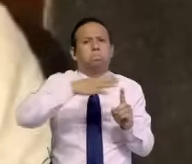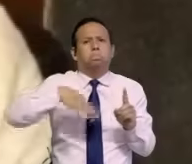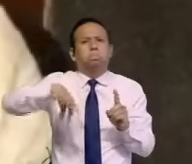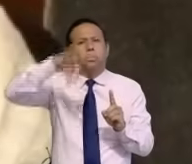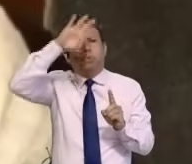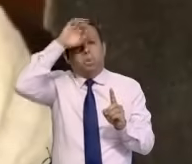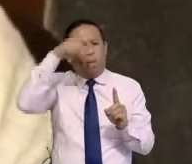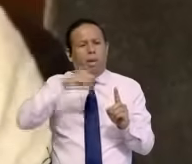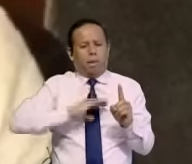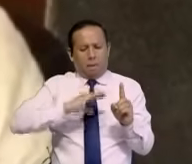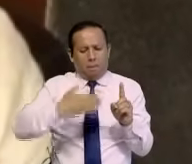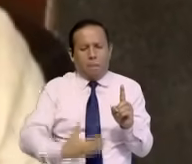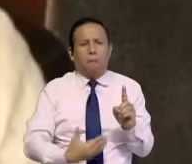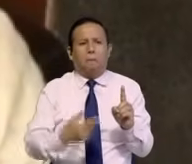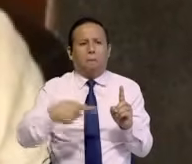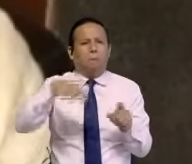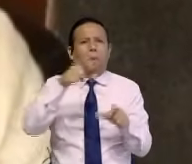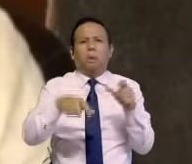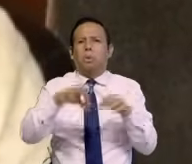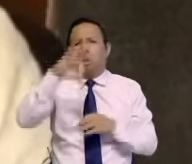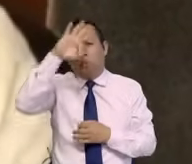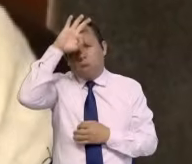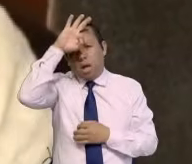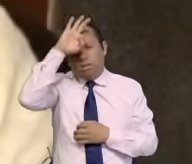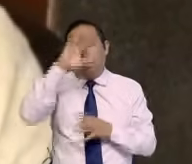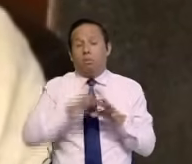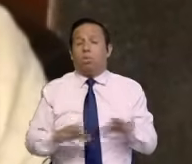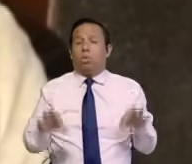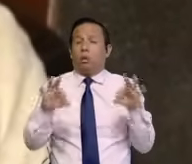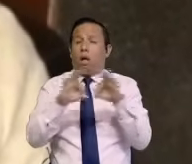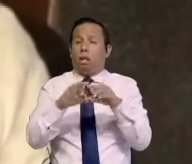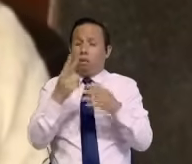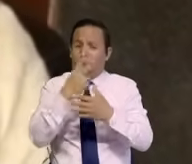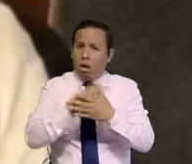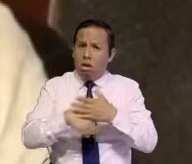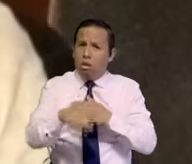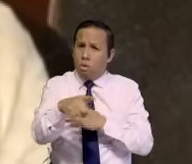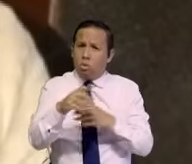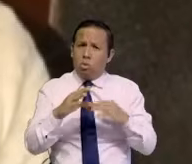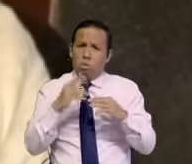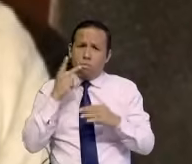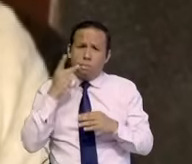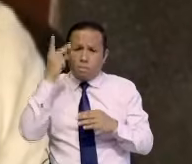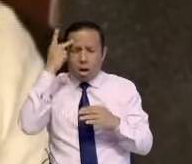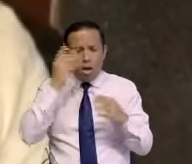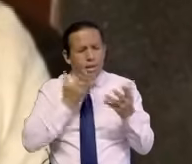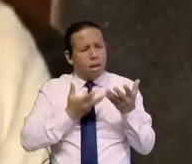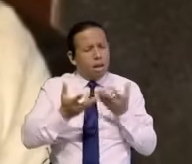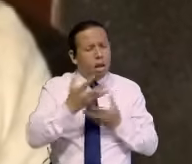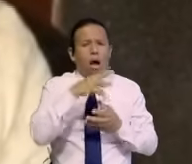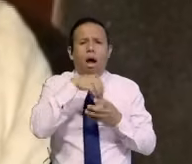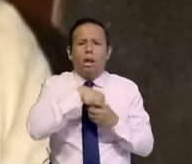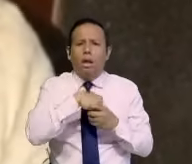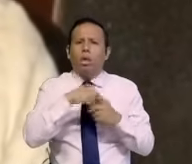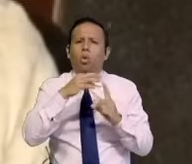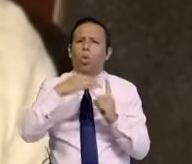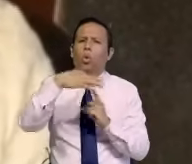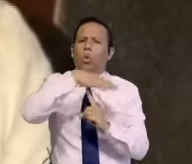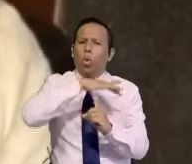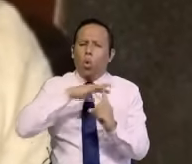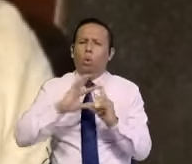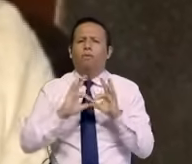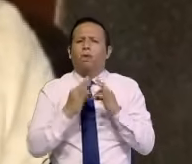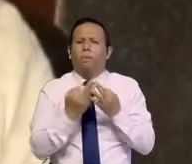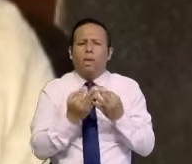Poder entender a los hijos las situaciones que día a día van pasando, tanto dentro del entorno familiar, tanto fuera del